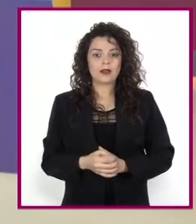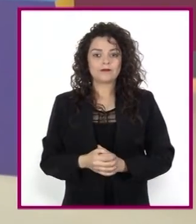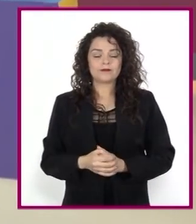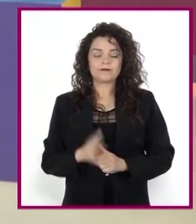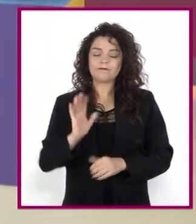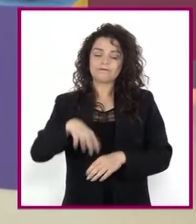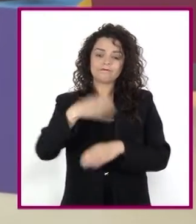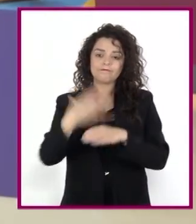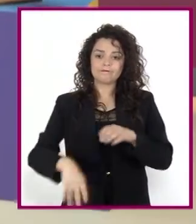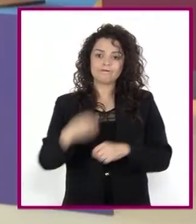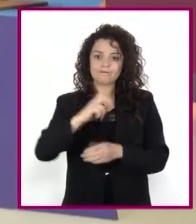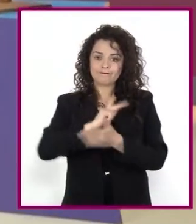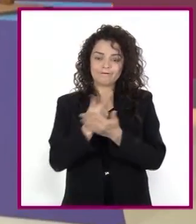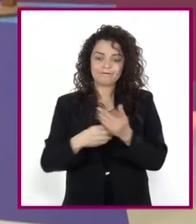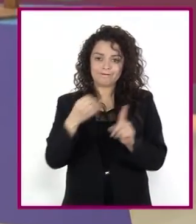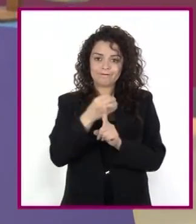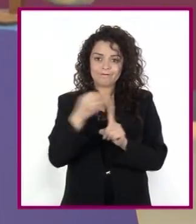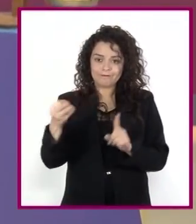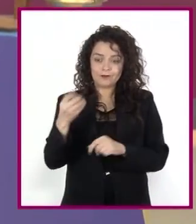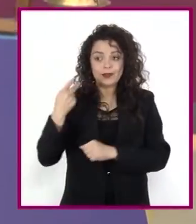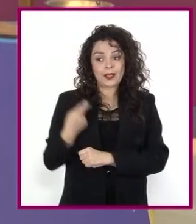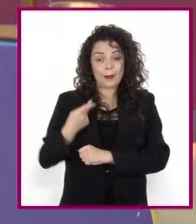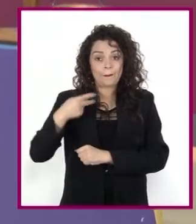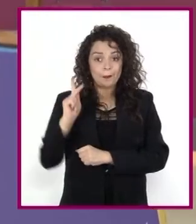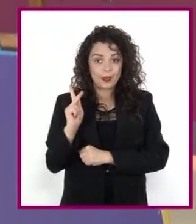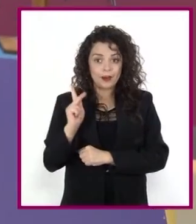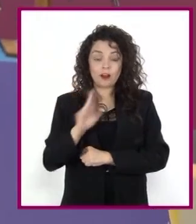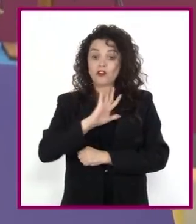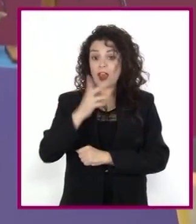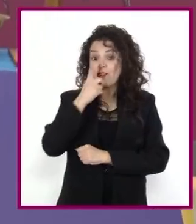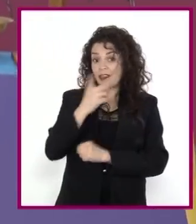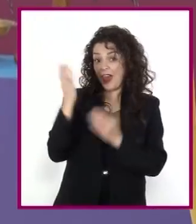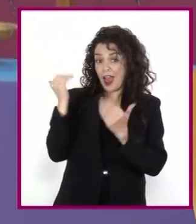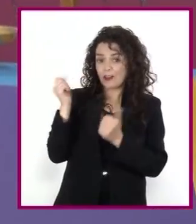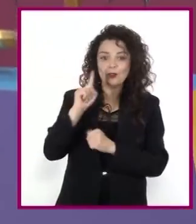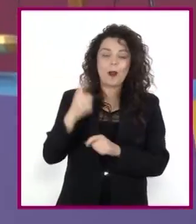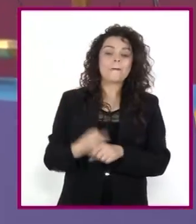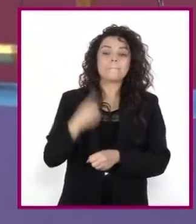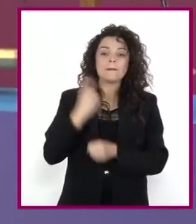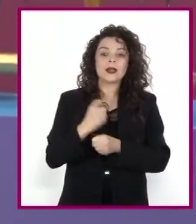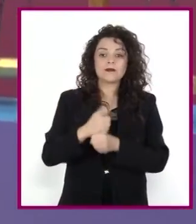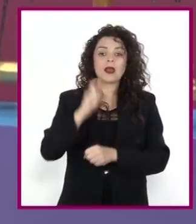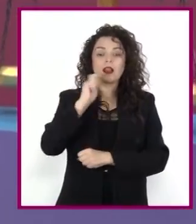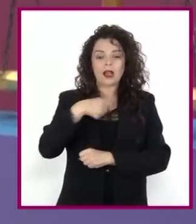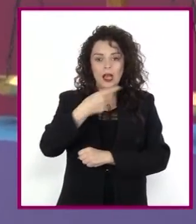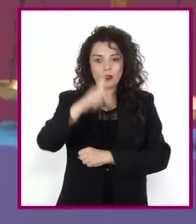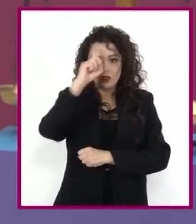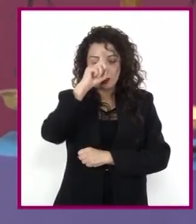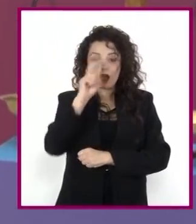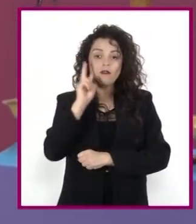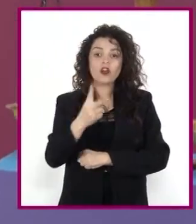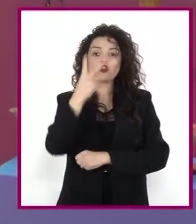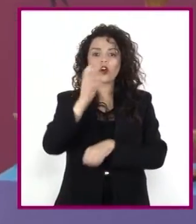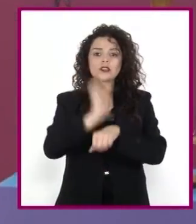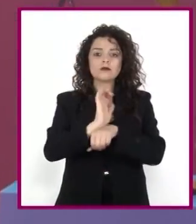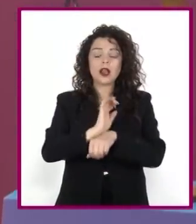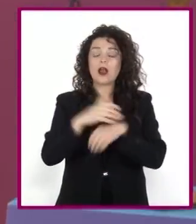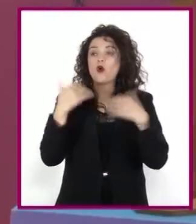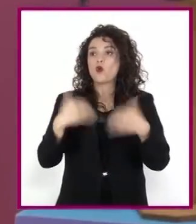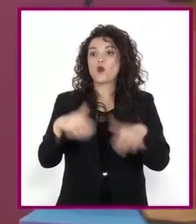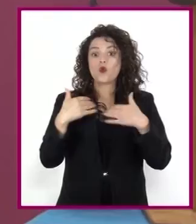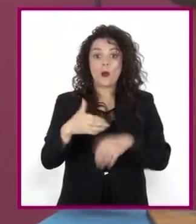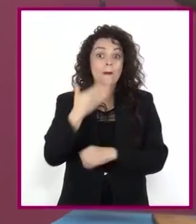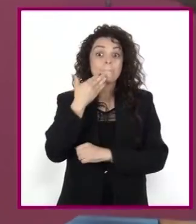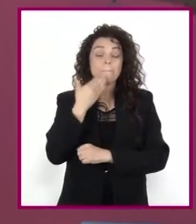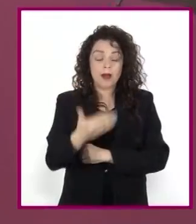Hemos llegado al final de la sesión, pero no quiero despedirme sin recomendarles que vean dos películas muy buenas. La primera